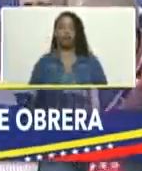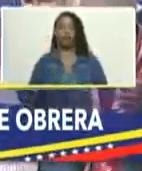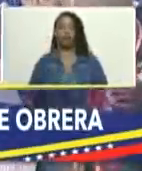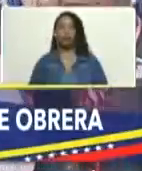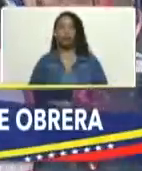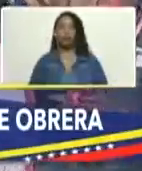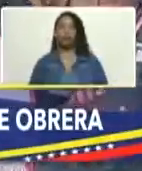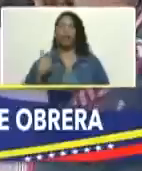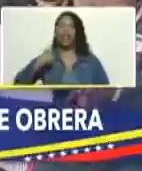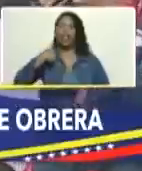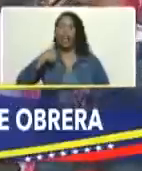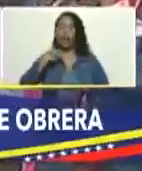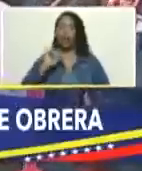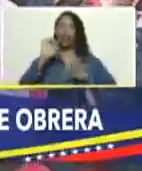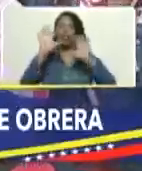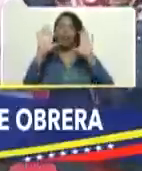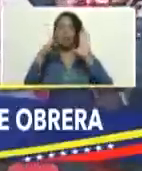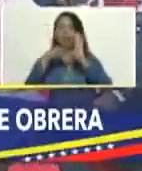Tenemos